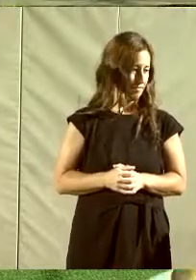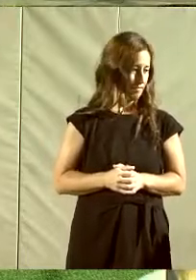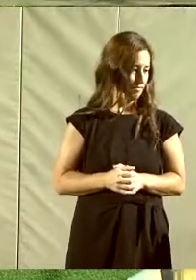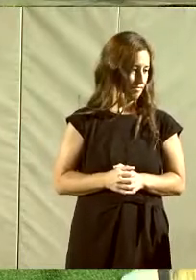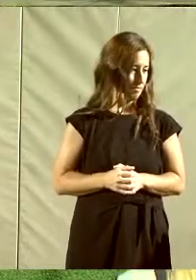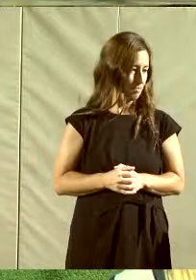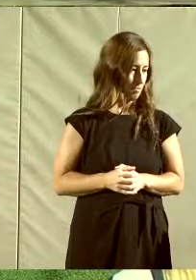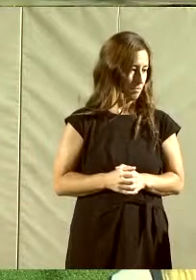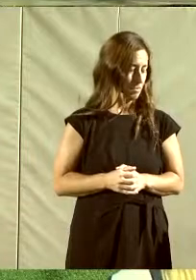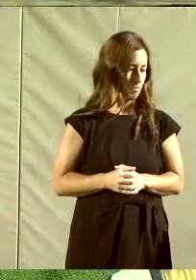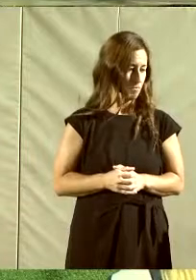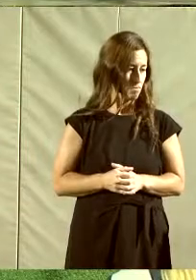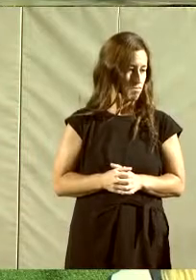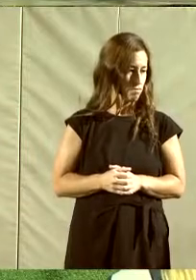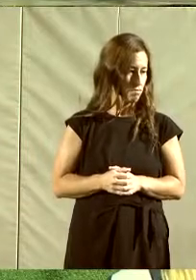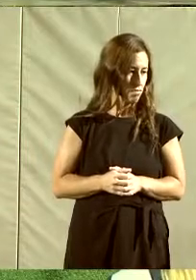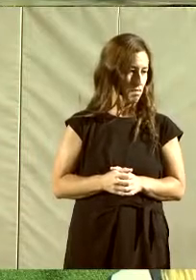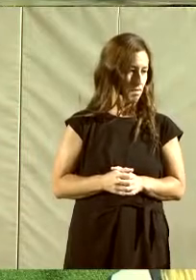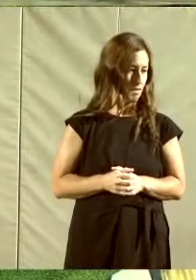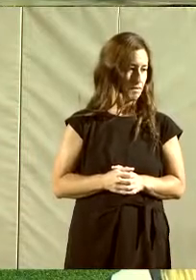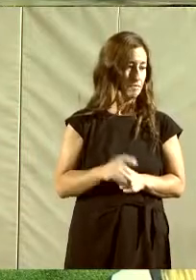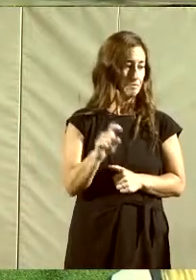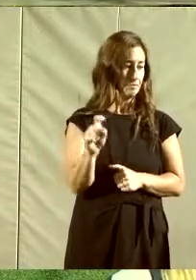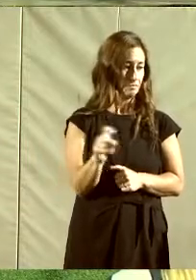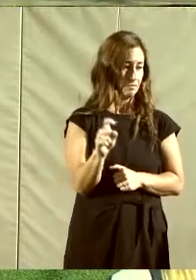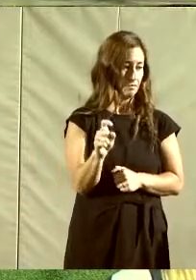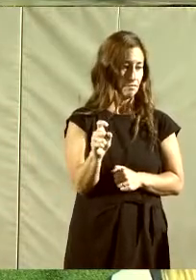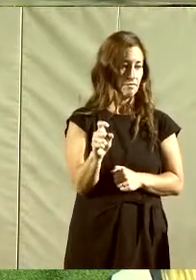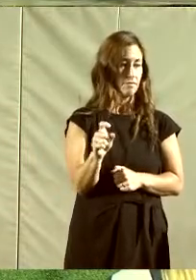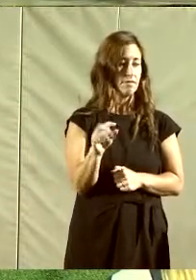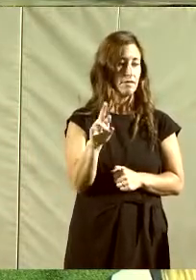Jimena Ruiz Escobar.